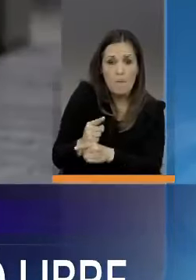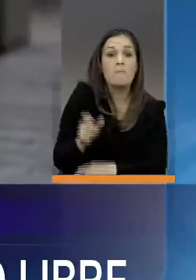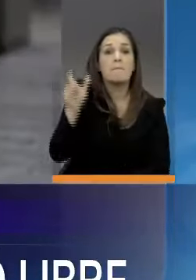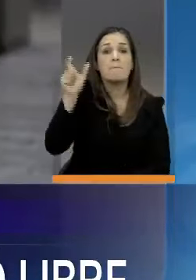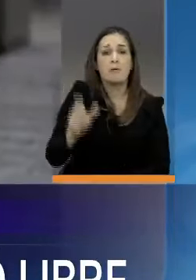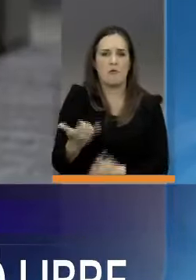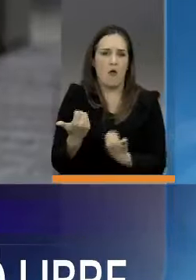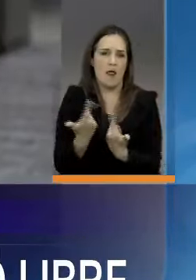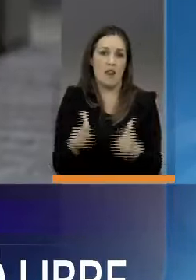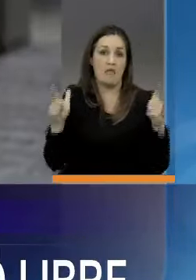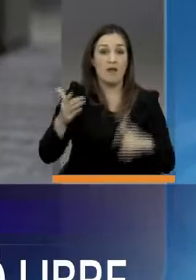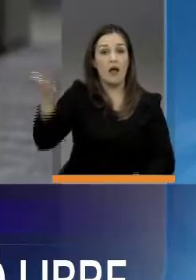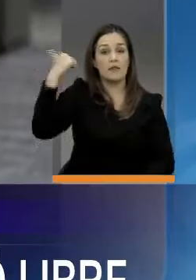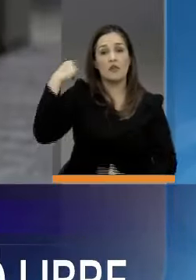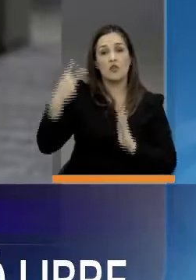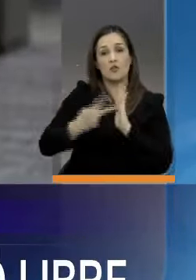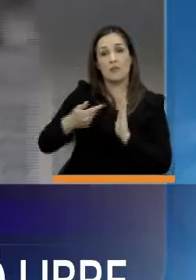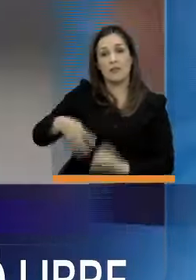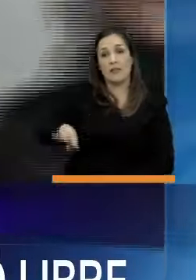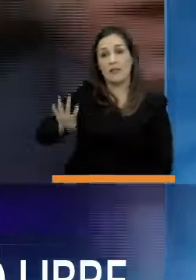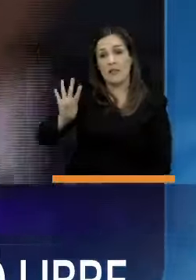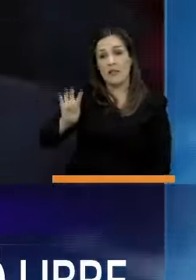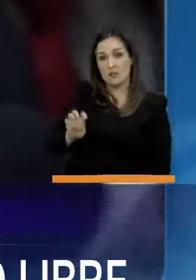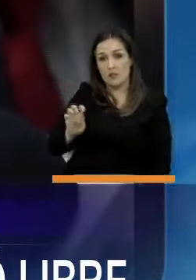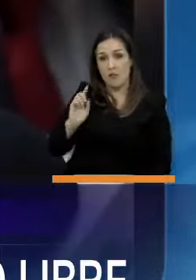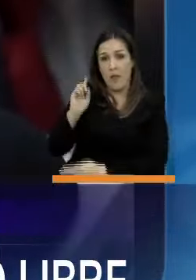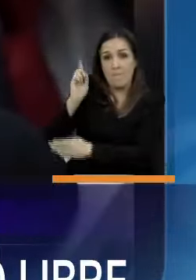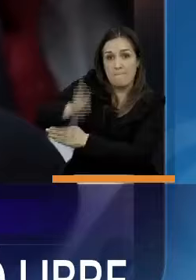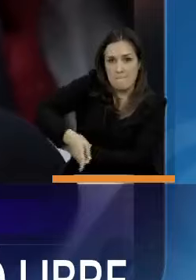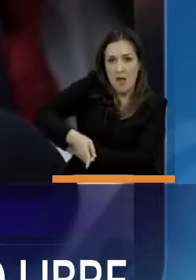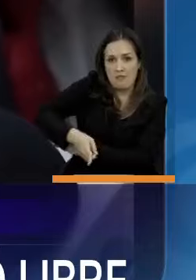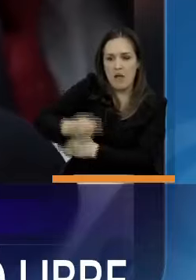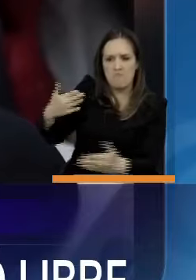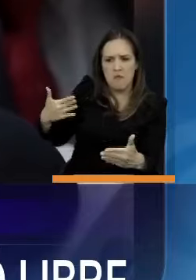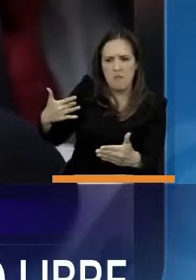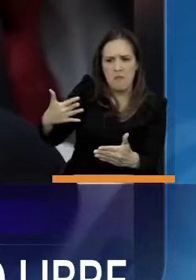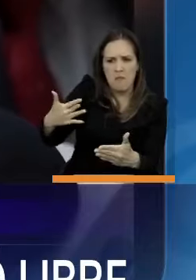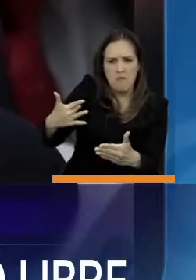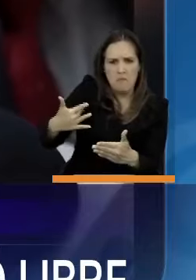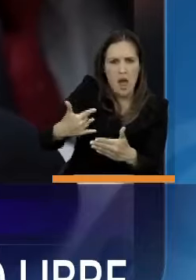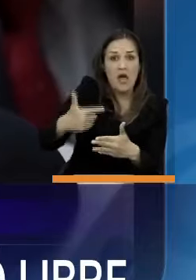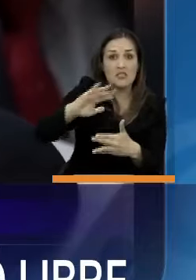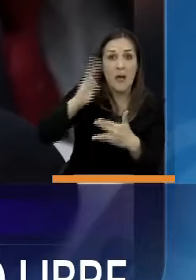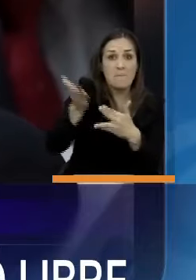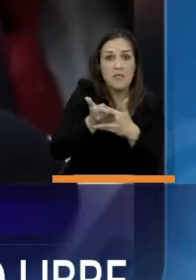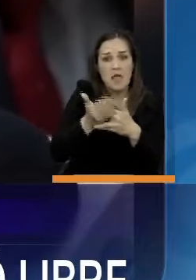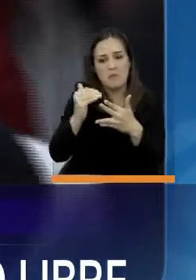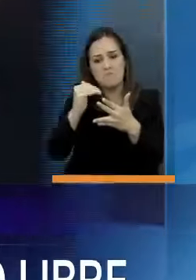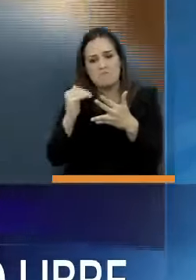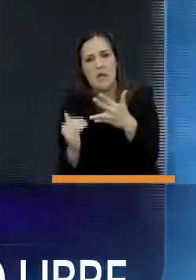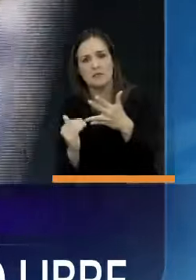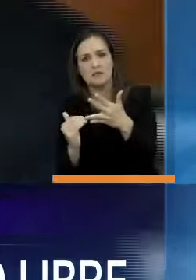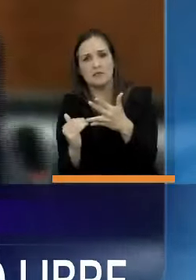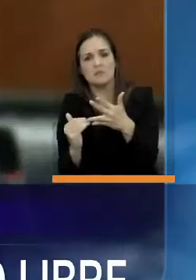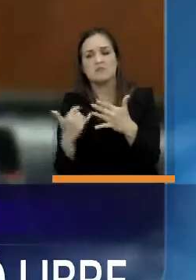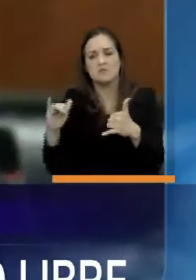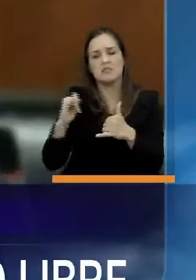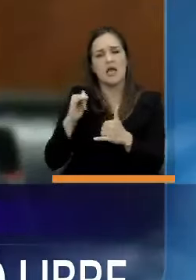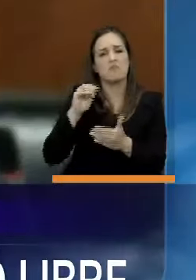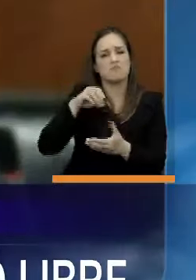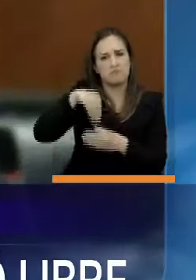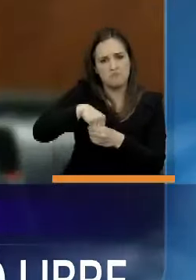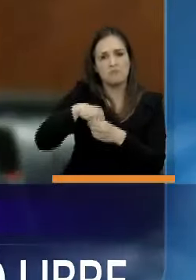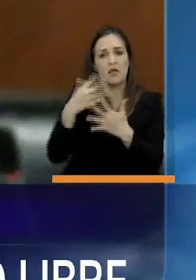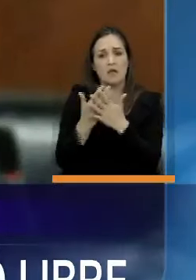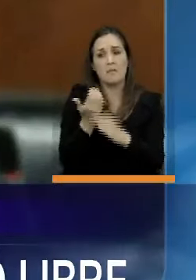Corficolombiana fue condenado en 2019 y cumplió con un poco más de la mitad de su pena, por lo que su defensa pidió su libertad condicional.